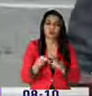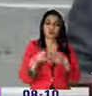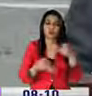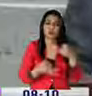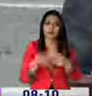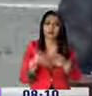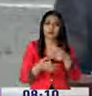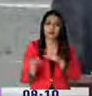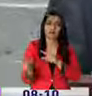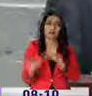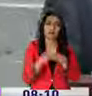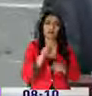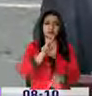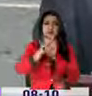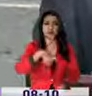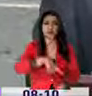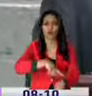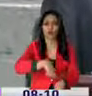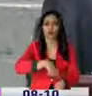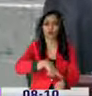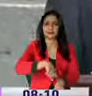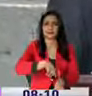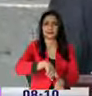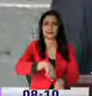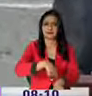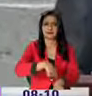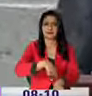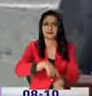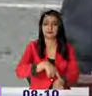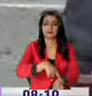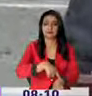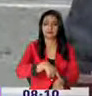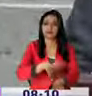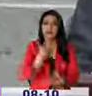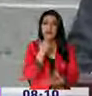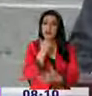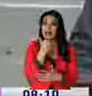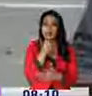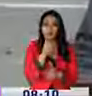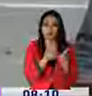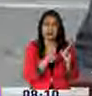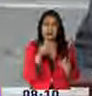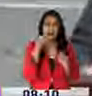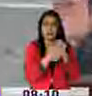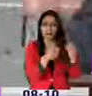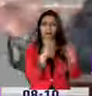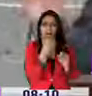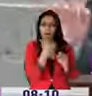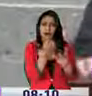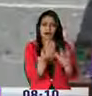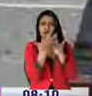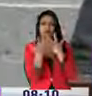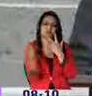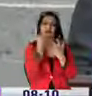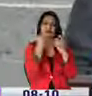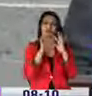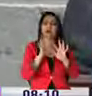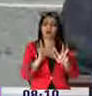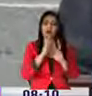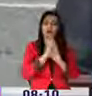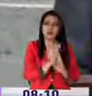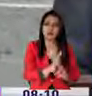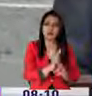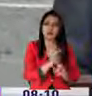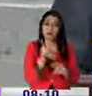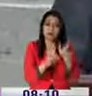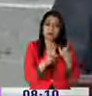24 horas al día para poder responder por aquellas agresiones y llevar a donde tienen que llevar a aquellos